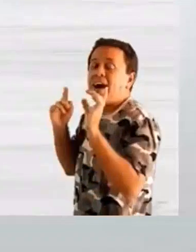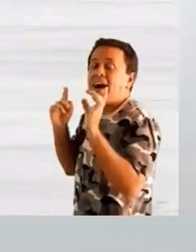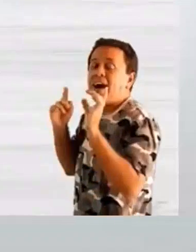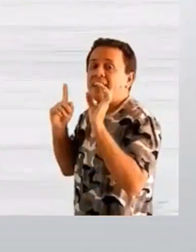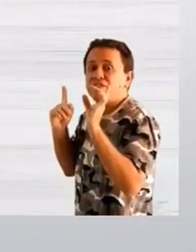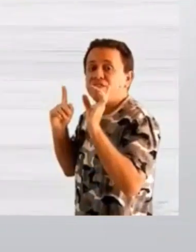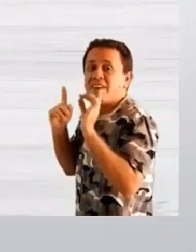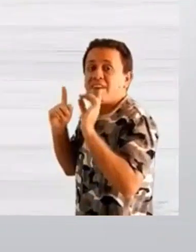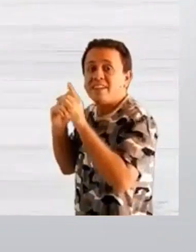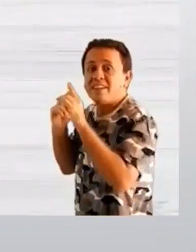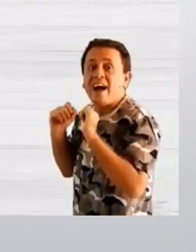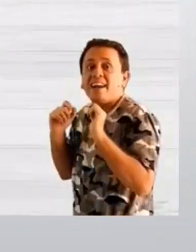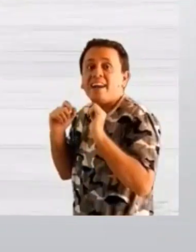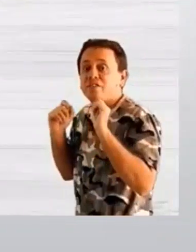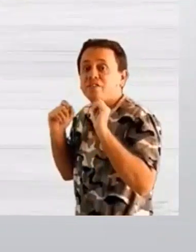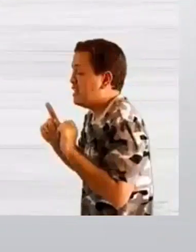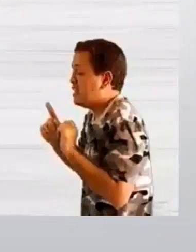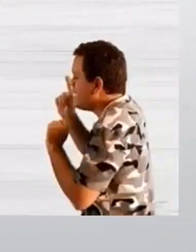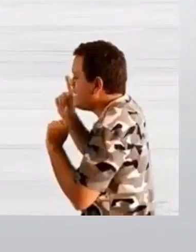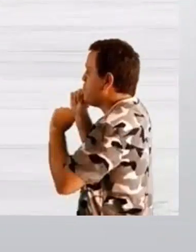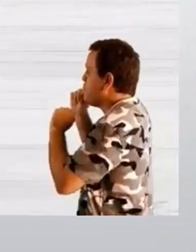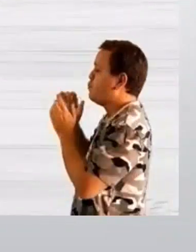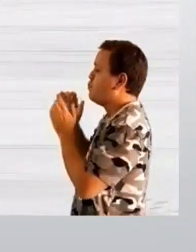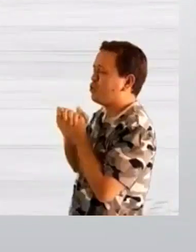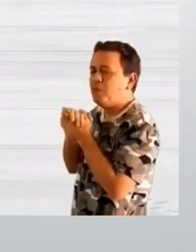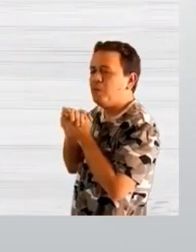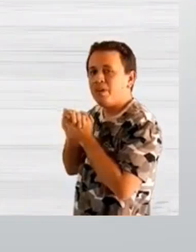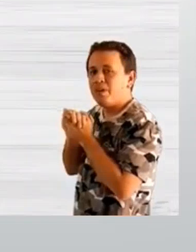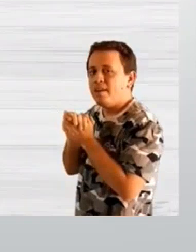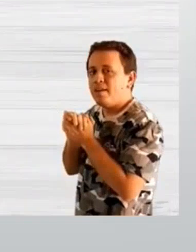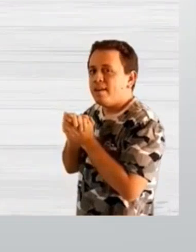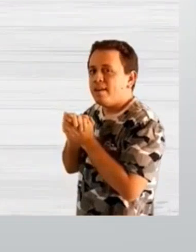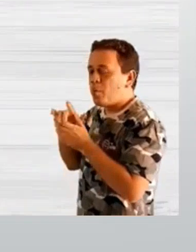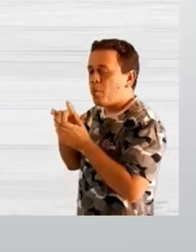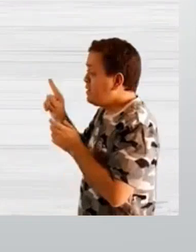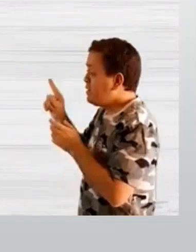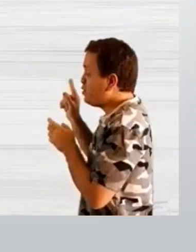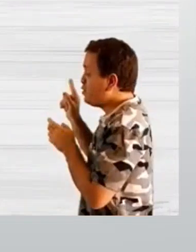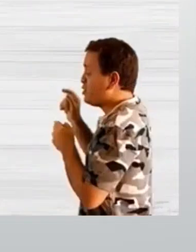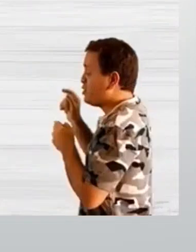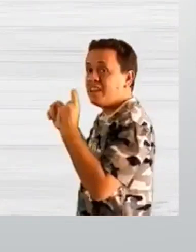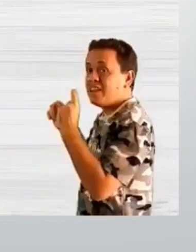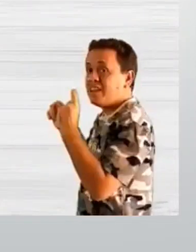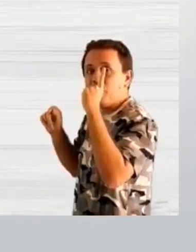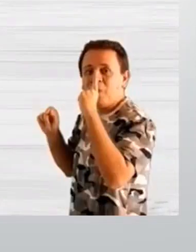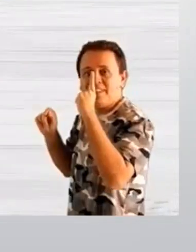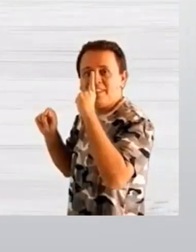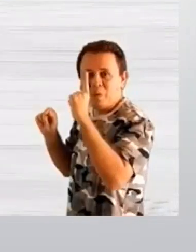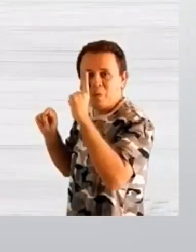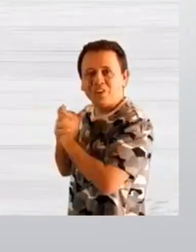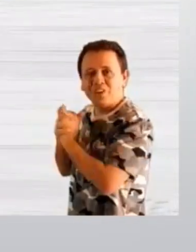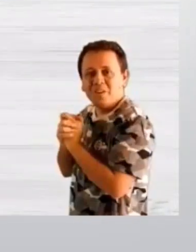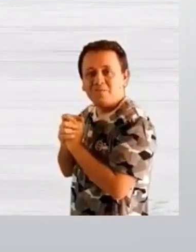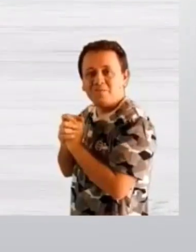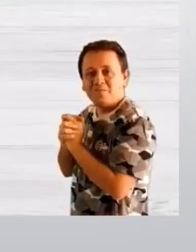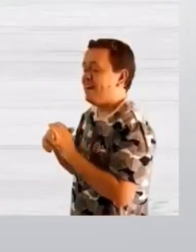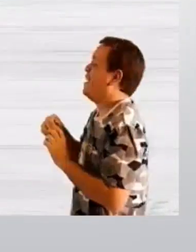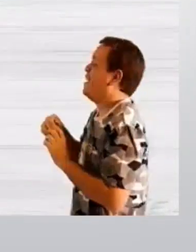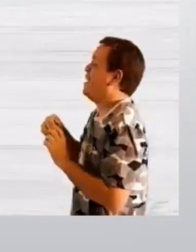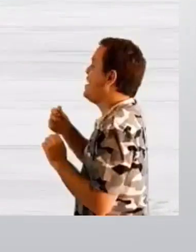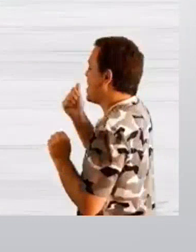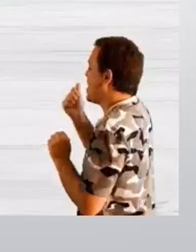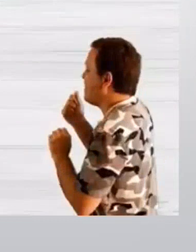tanque avanzaba a razón de 30 metros por segundo. ¿Cuál va a ser su velocidad luego de un